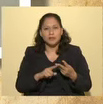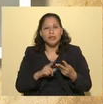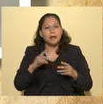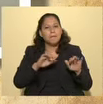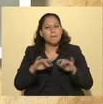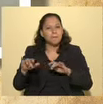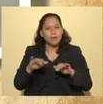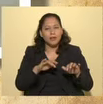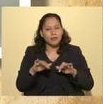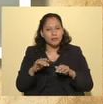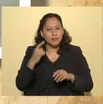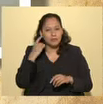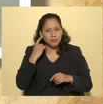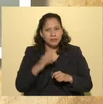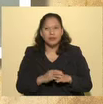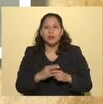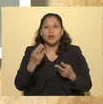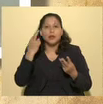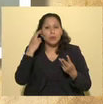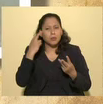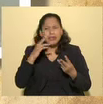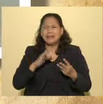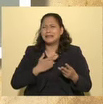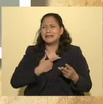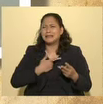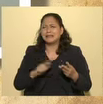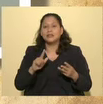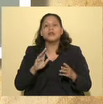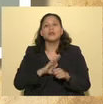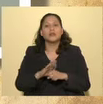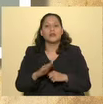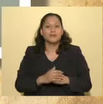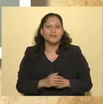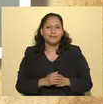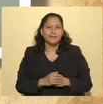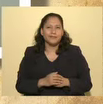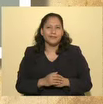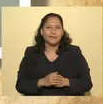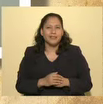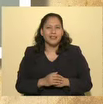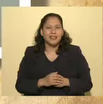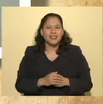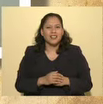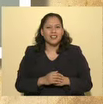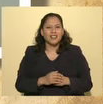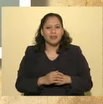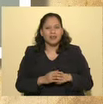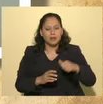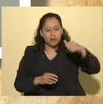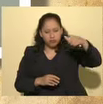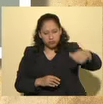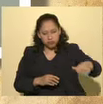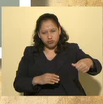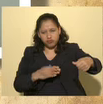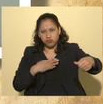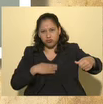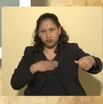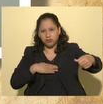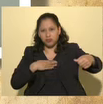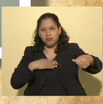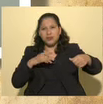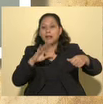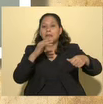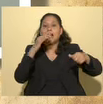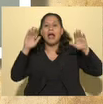piano, sonido del piano. ¿Un sonido que detestes? El sonido del excusado de los